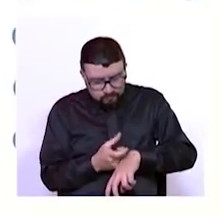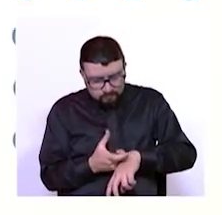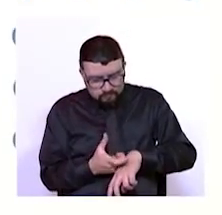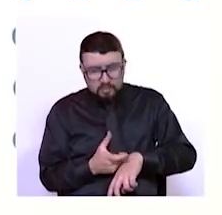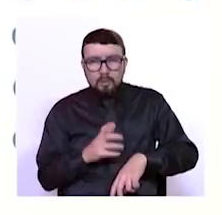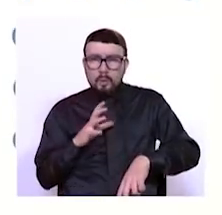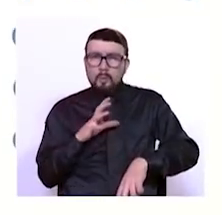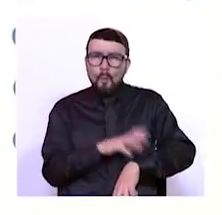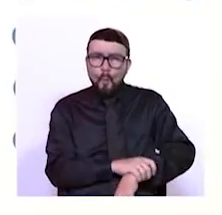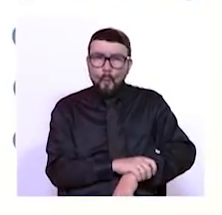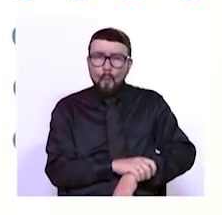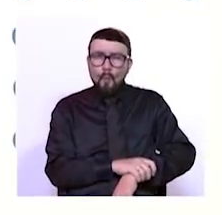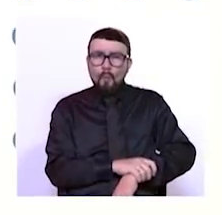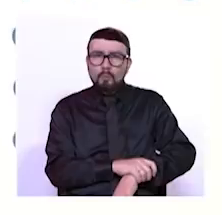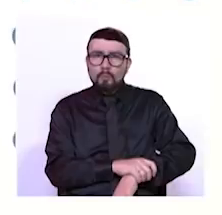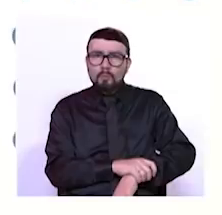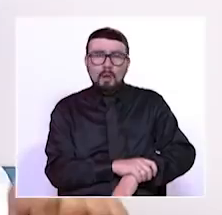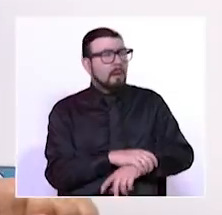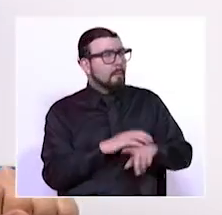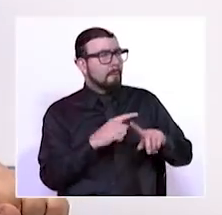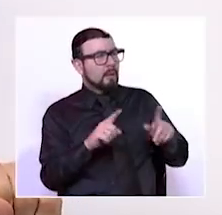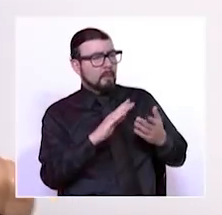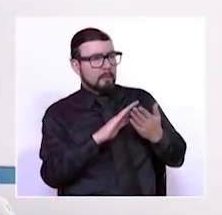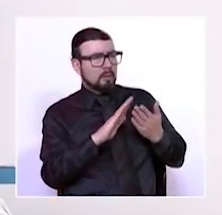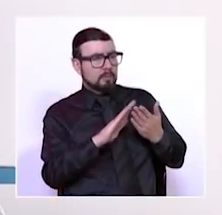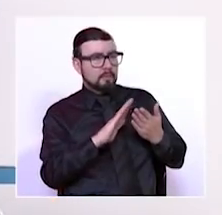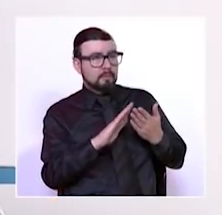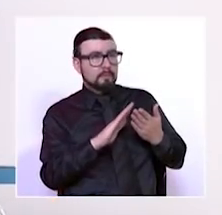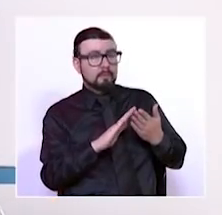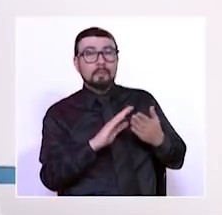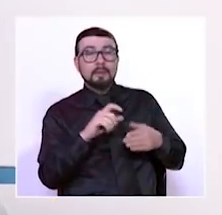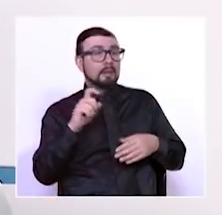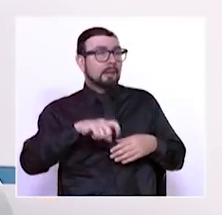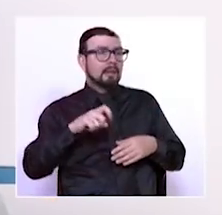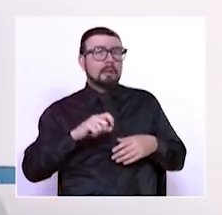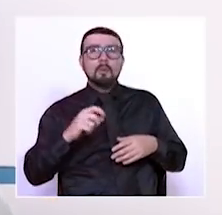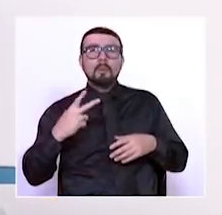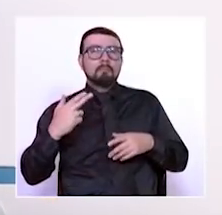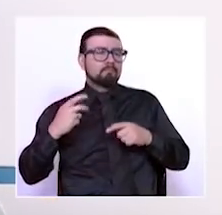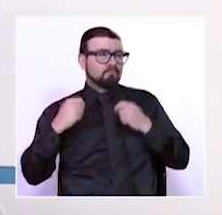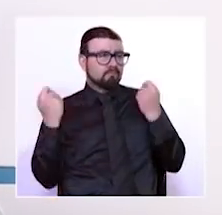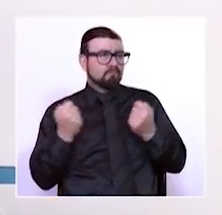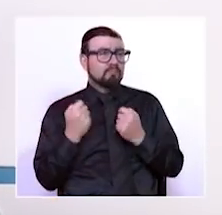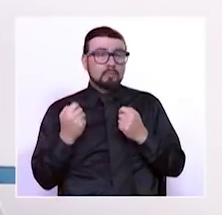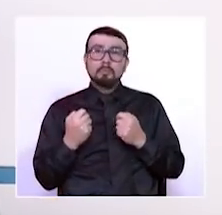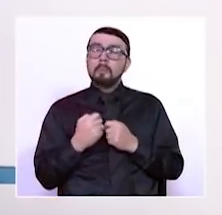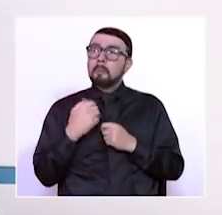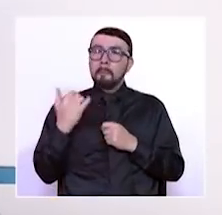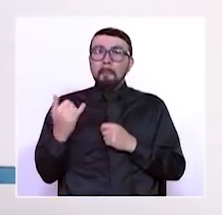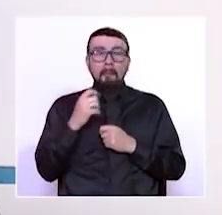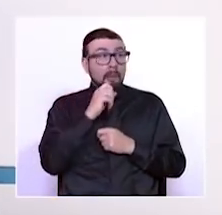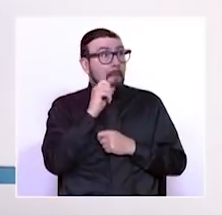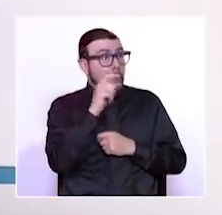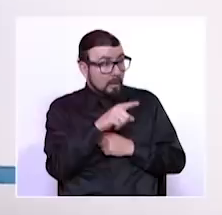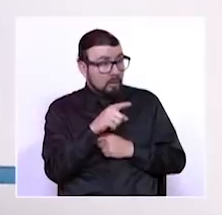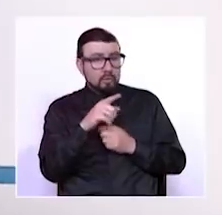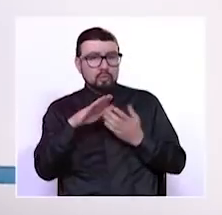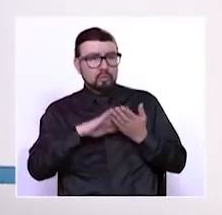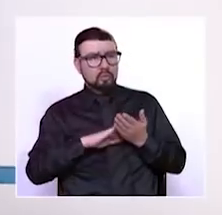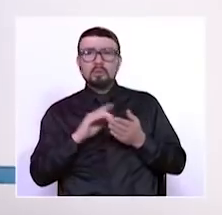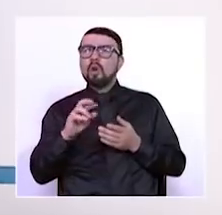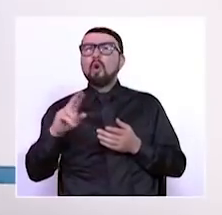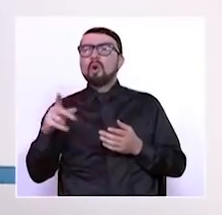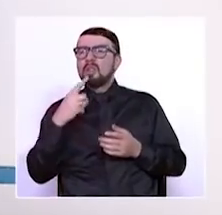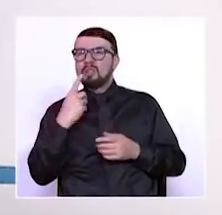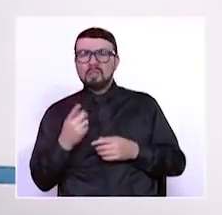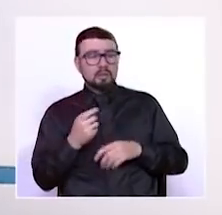por presión en los pacientes... Perdóneme, doctor Juan Diego Osa, que tenemos que ir a comerciales para que hablemos de esa pregunta y de la otra, que por qué vuelven y